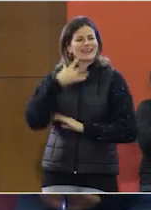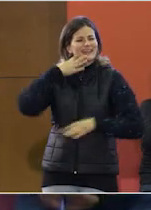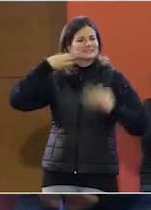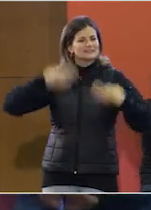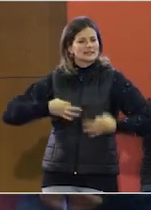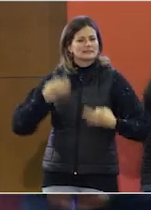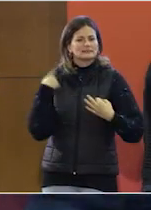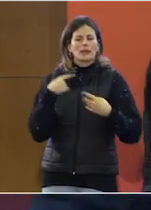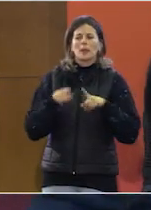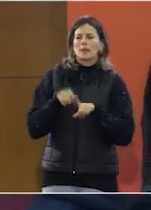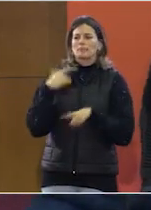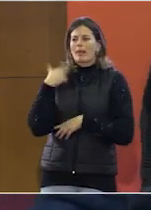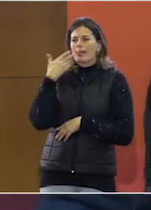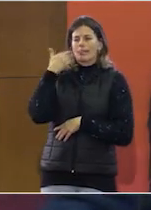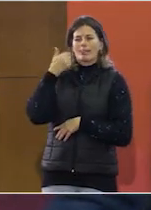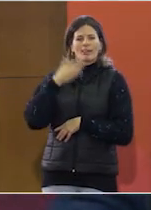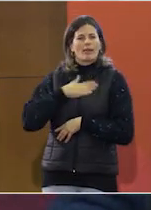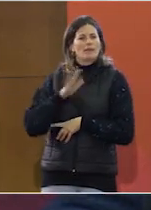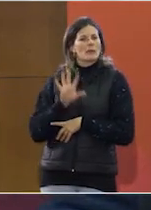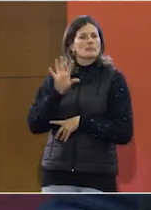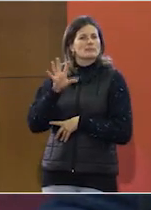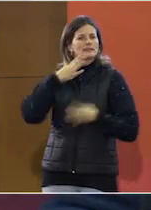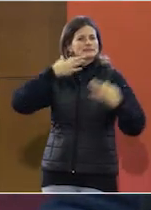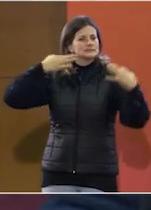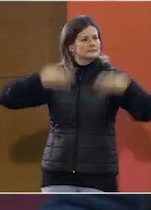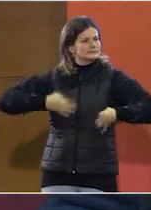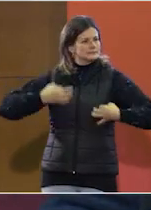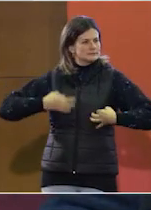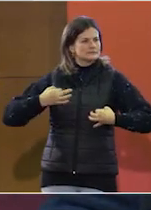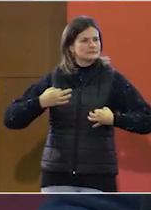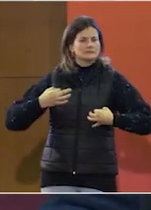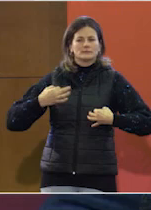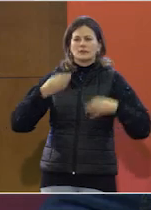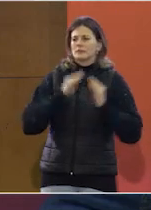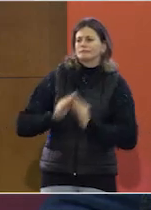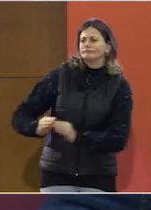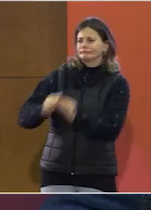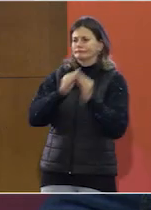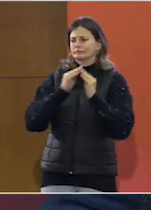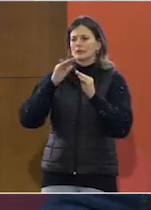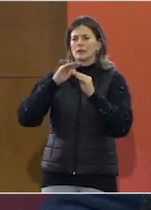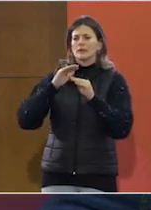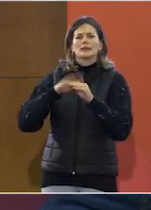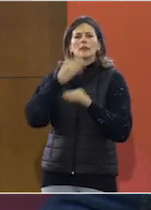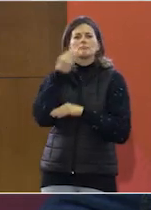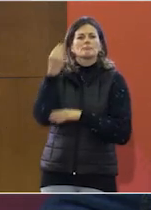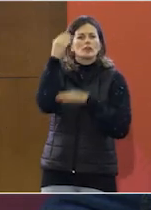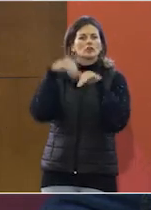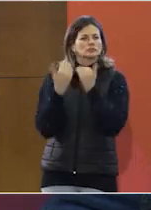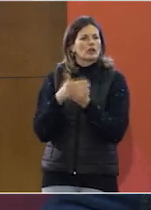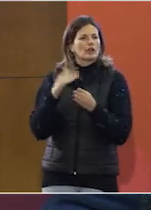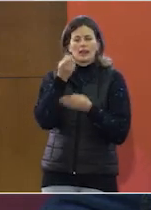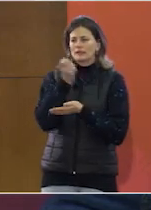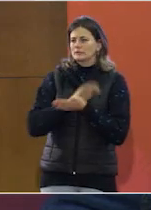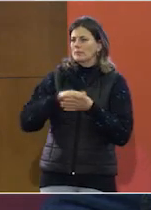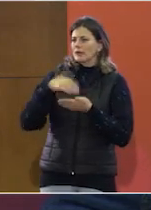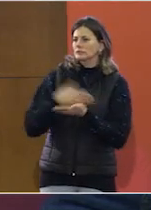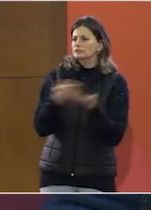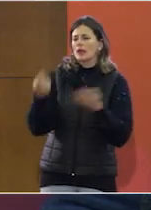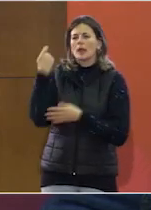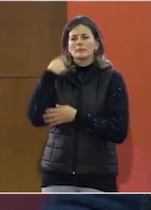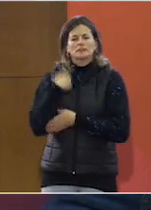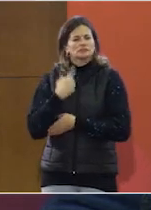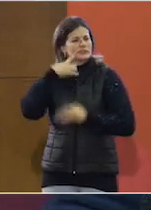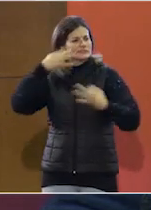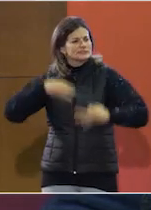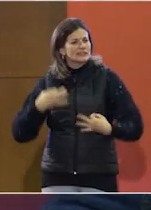pudieran presumir de que en su país efectivamente hay una sanidad para todos, hay la mejor escuela para todos, hay pensiones dignas,